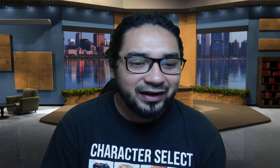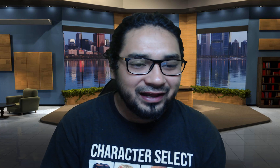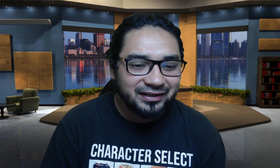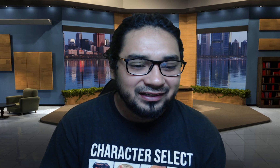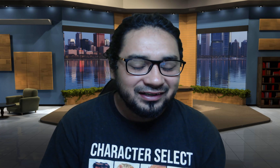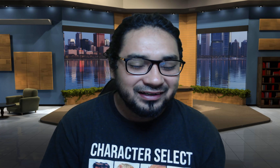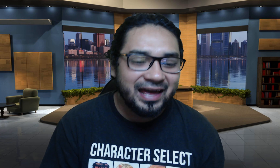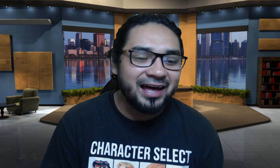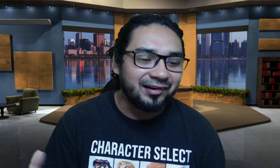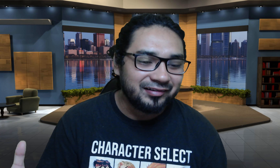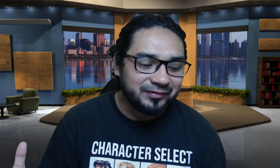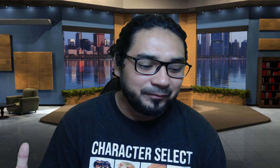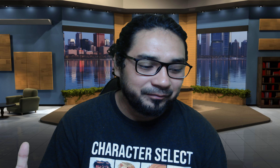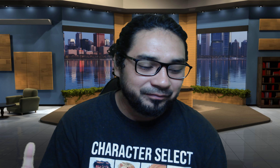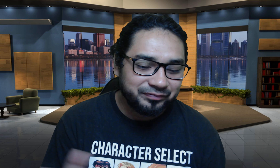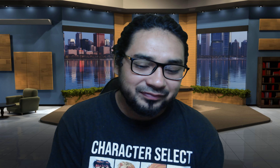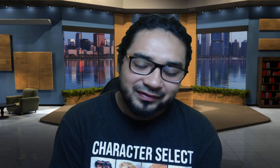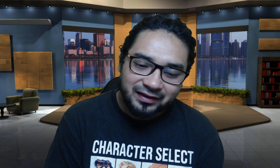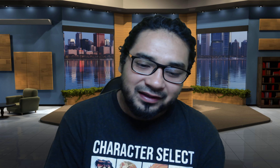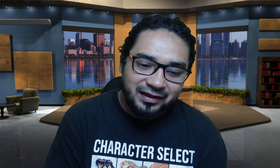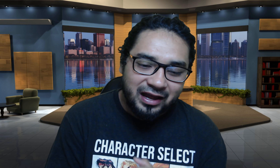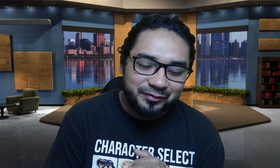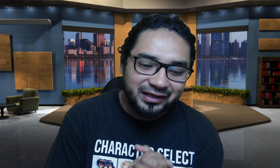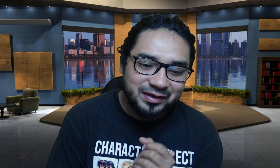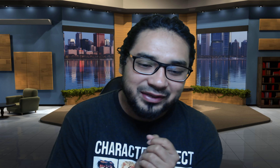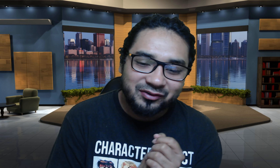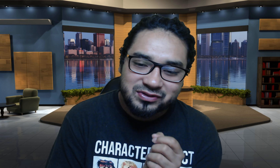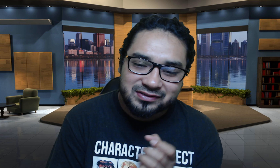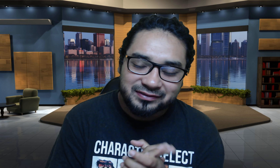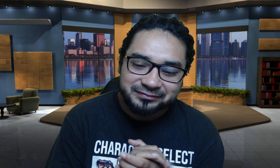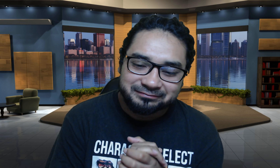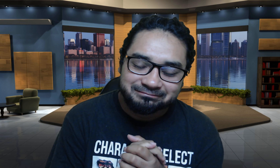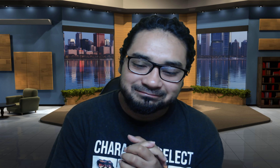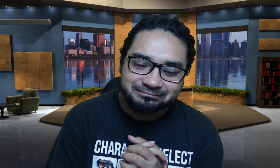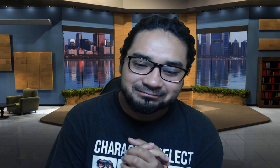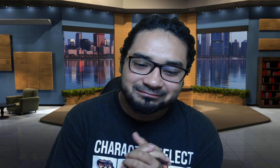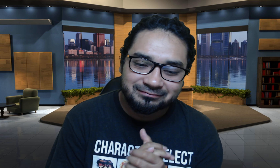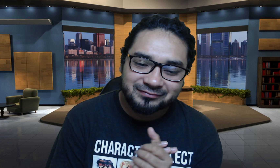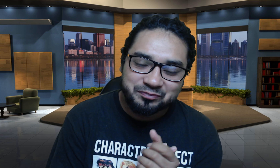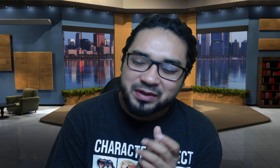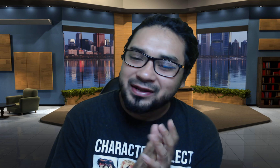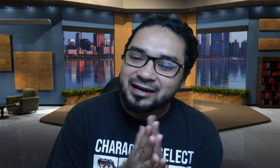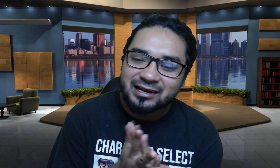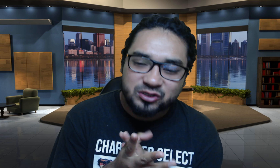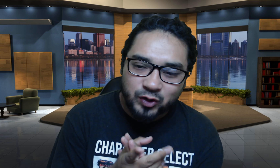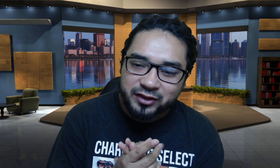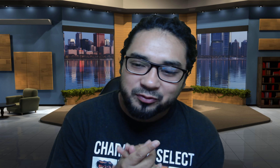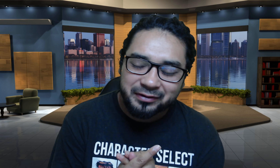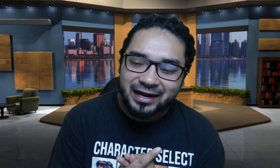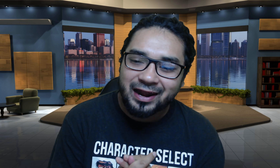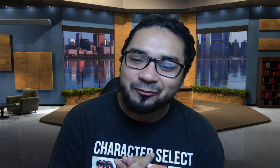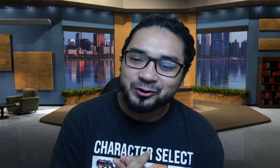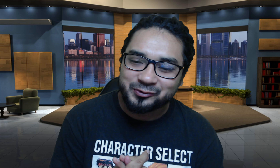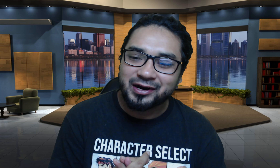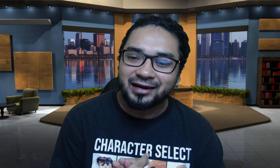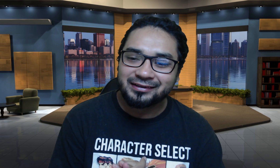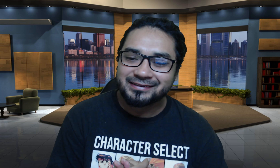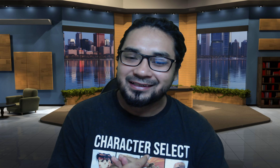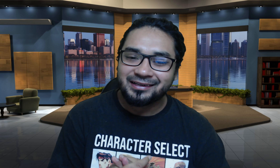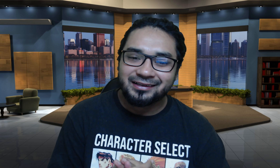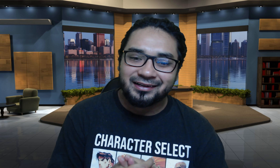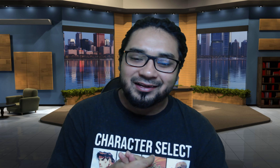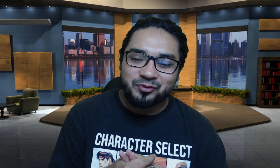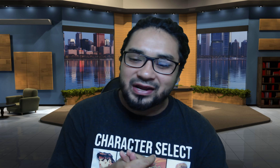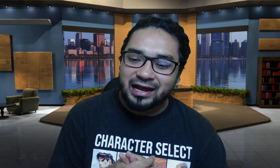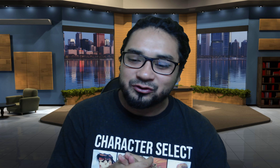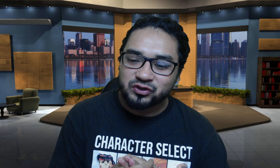soñadora claro Amigas y amigos viven en el sueño viven en la burbuja